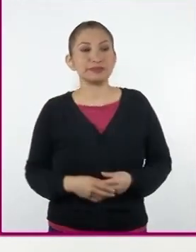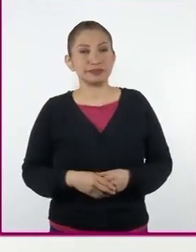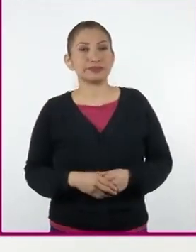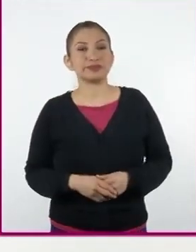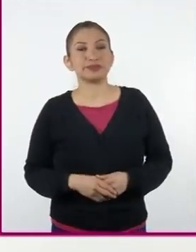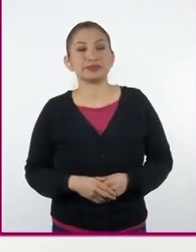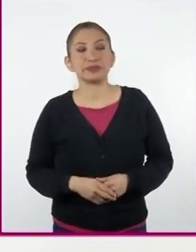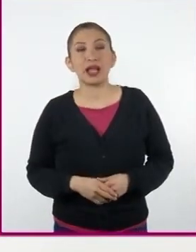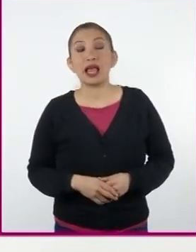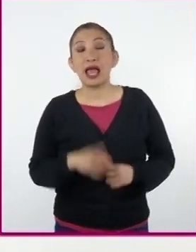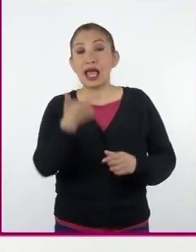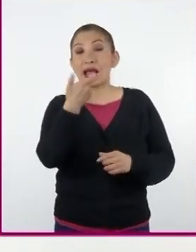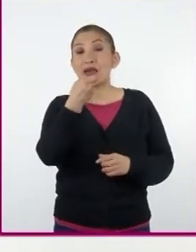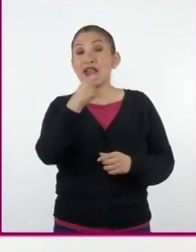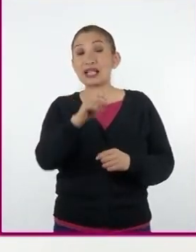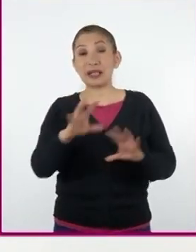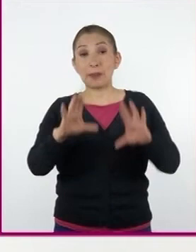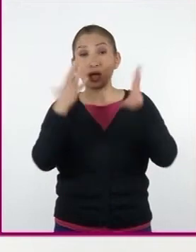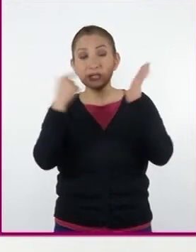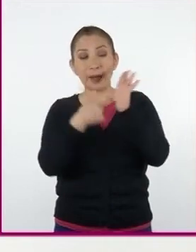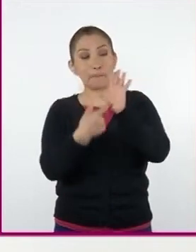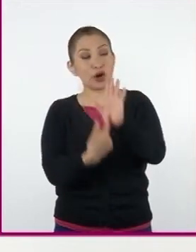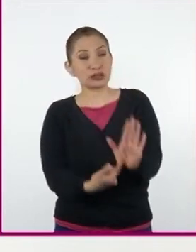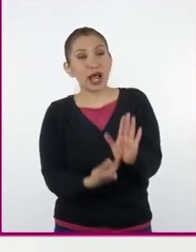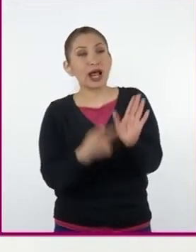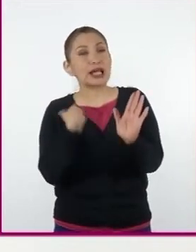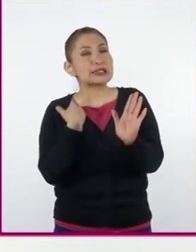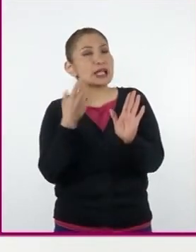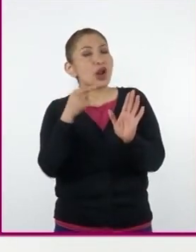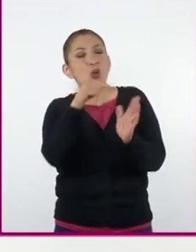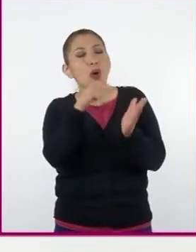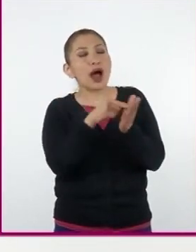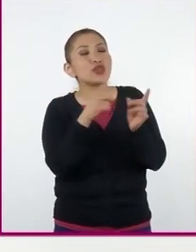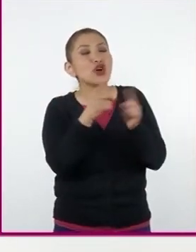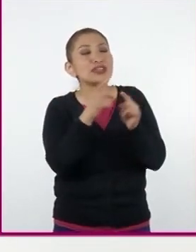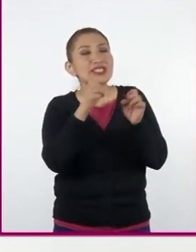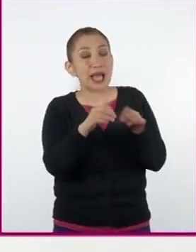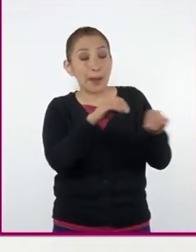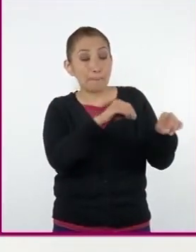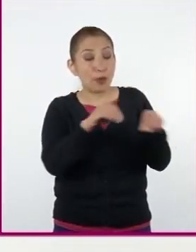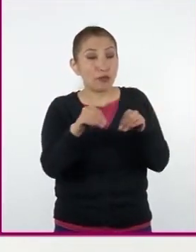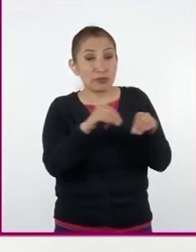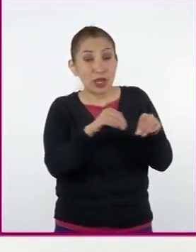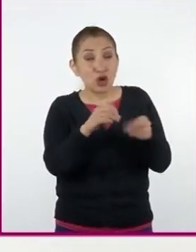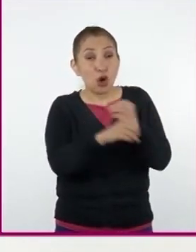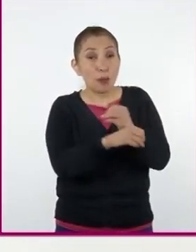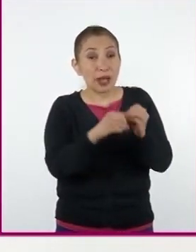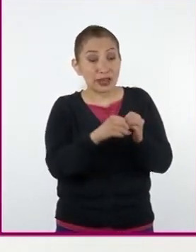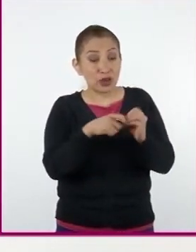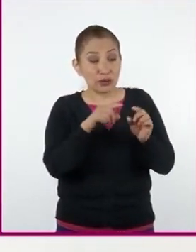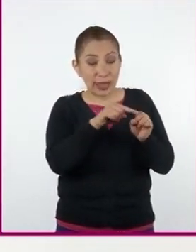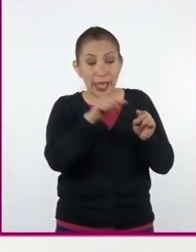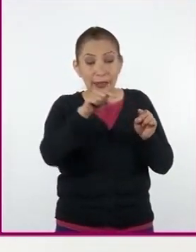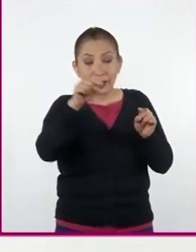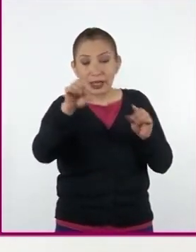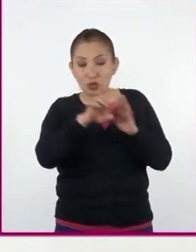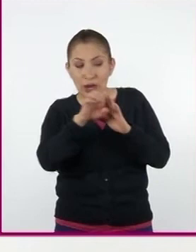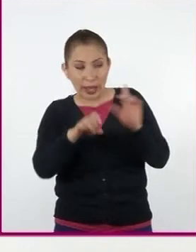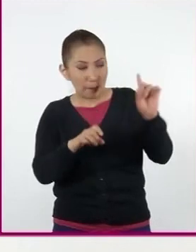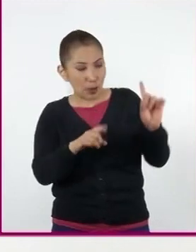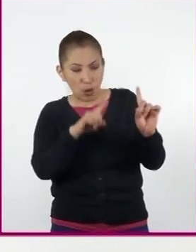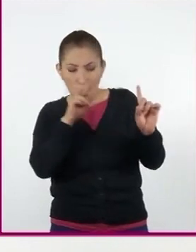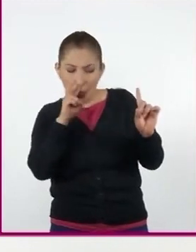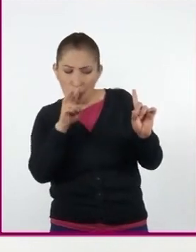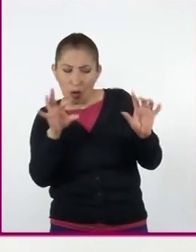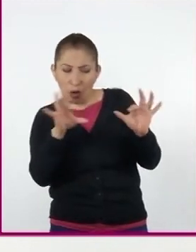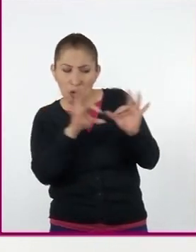Las gráficas de velocidad sirven para representar la posición que ocupa un móvil respecto a un sistema de referencia. También